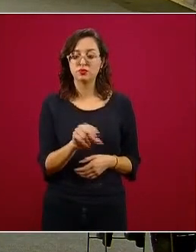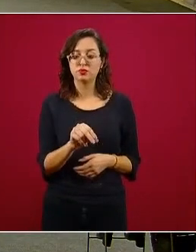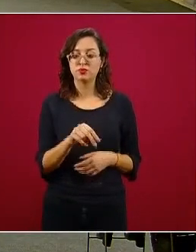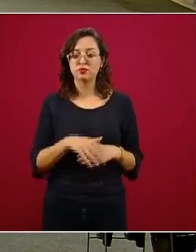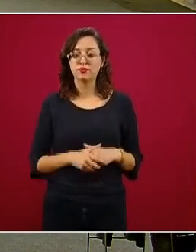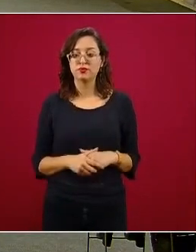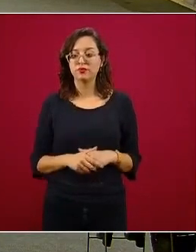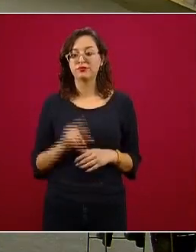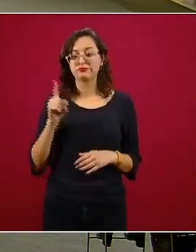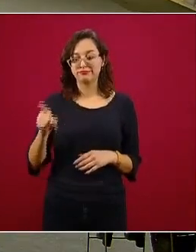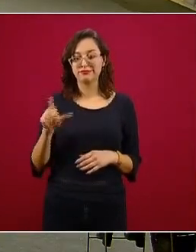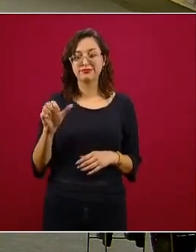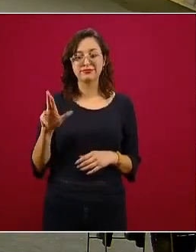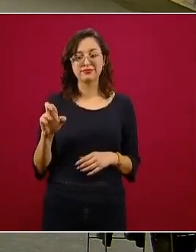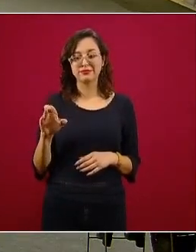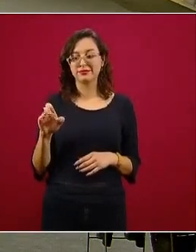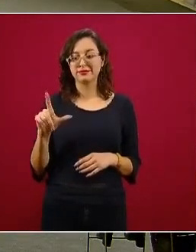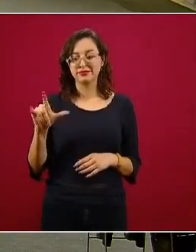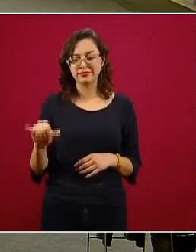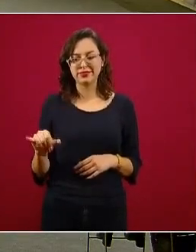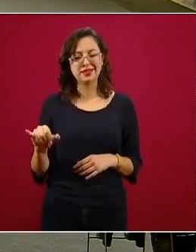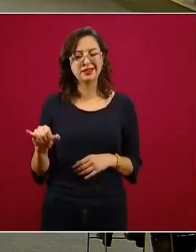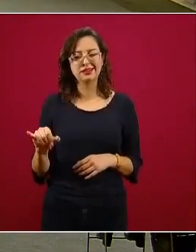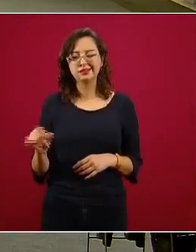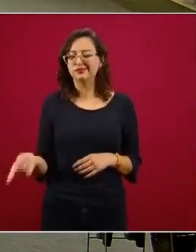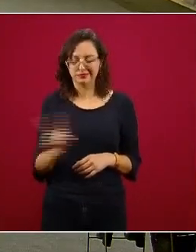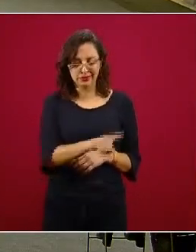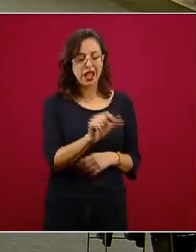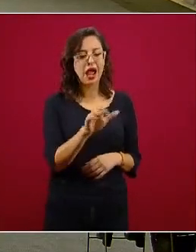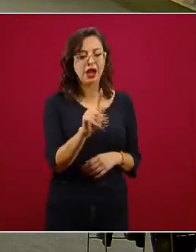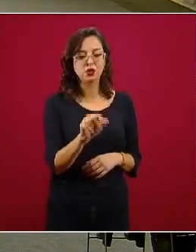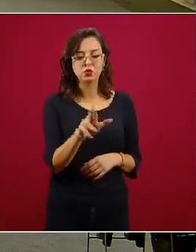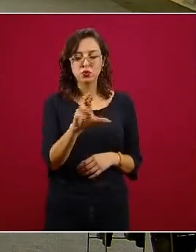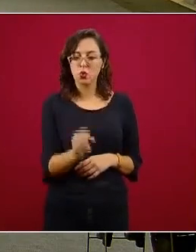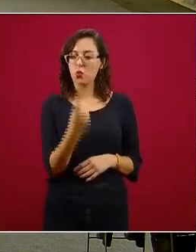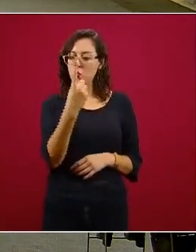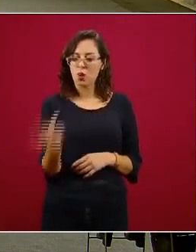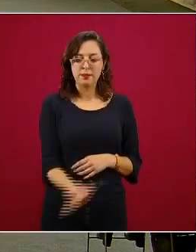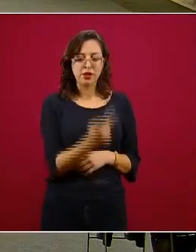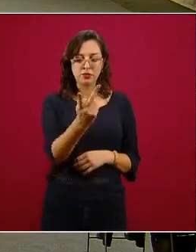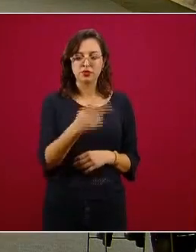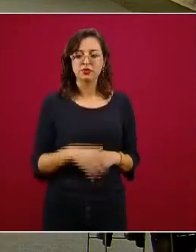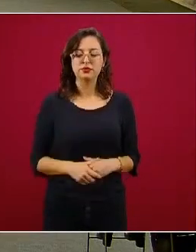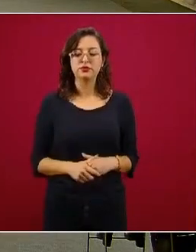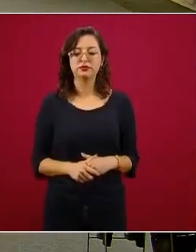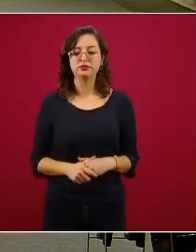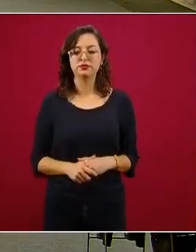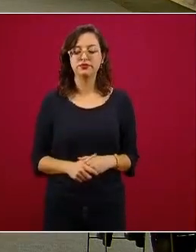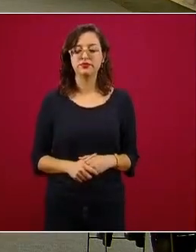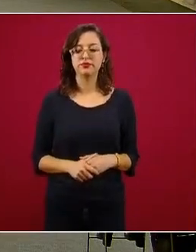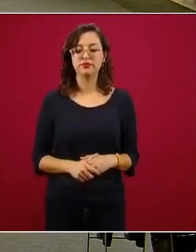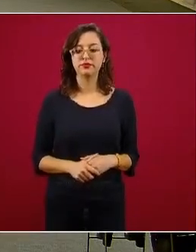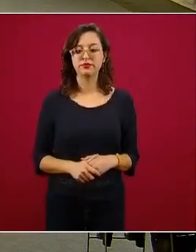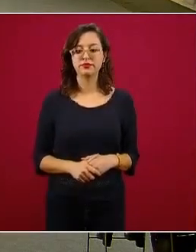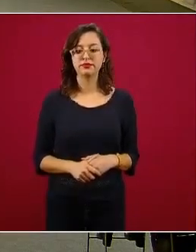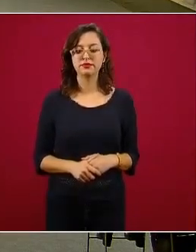No, porque Araceli ya preguntó sobre esto. Arturo, por favor, adelante. Solo va a dar tiempo de una pregunta. Son las